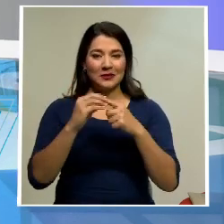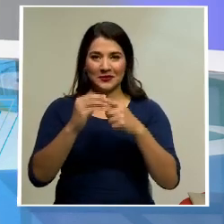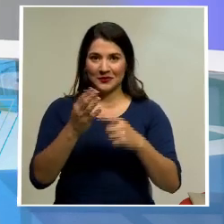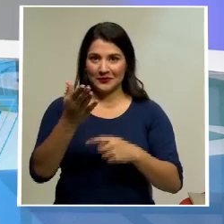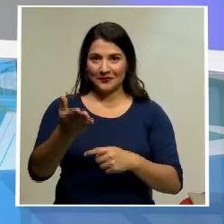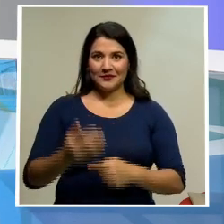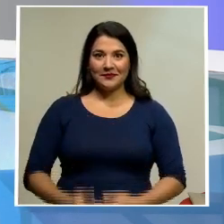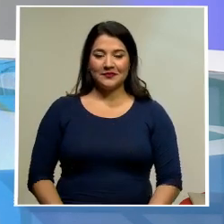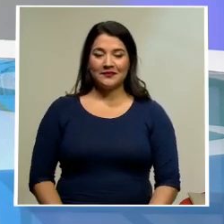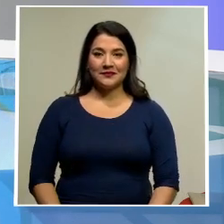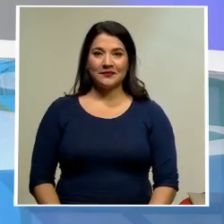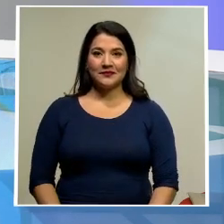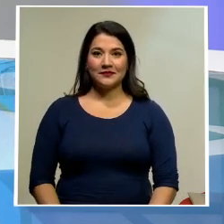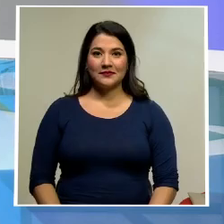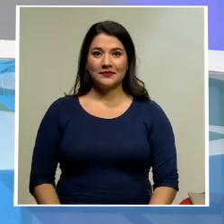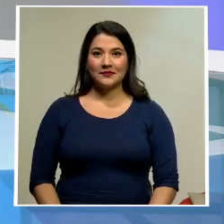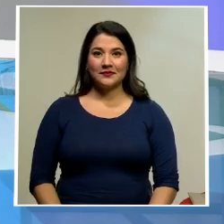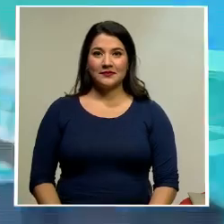titulares.